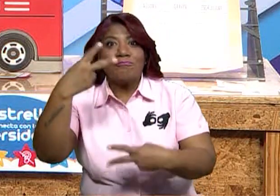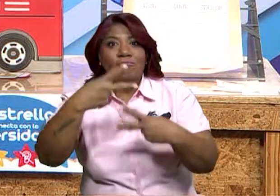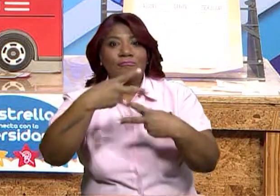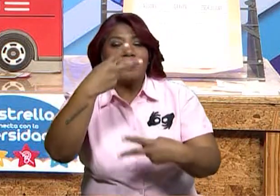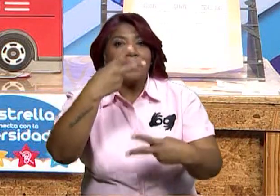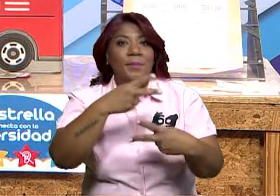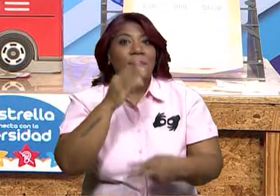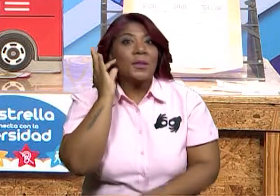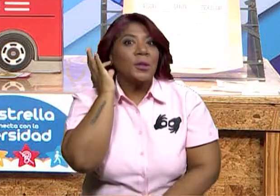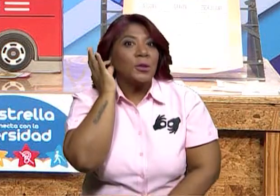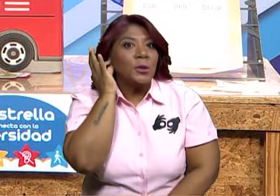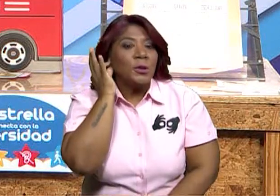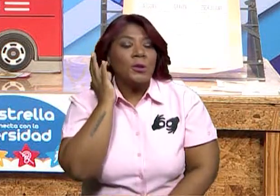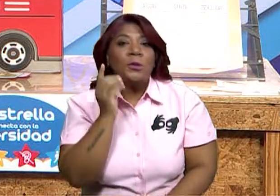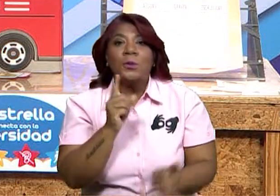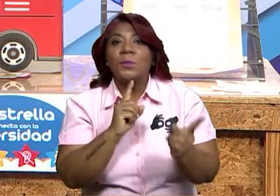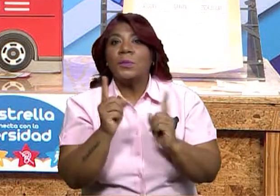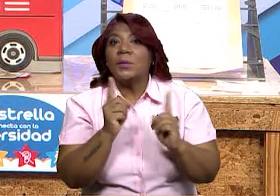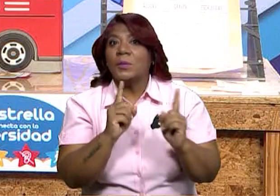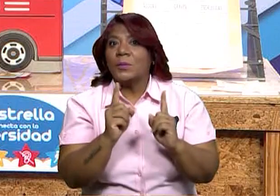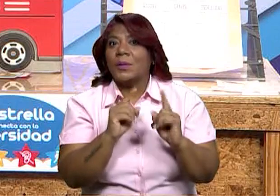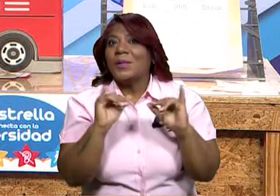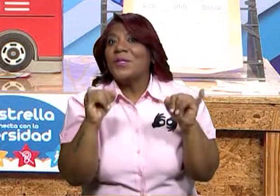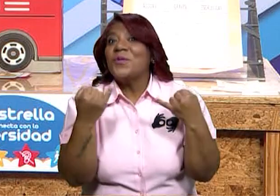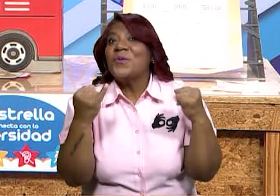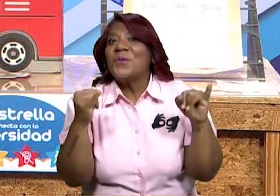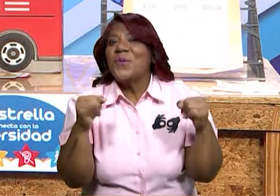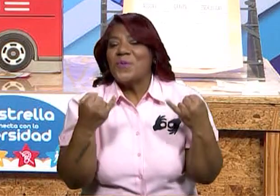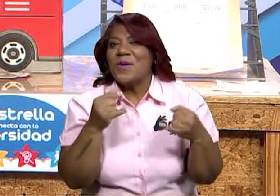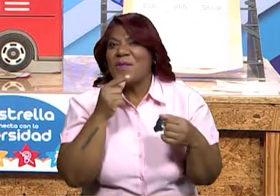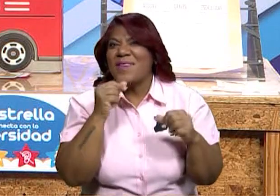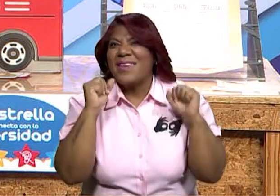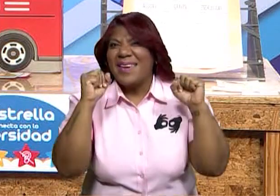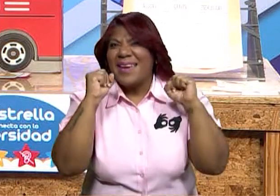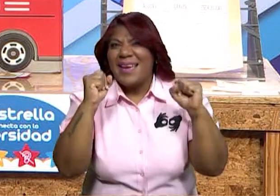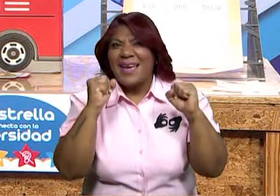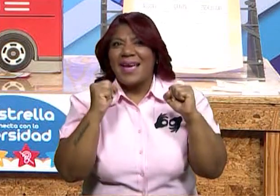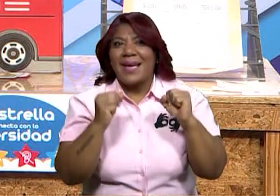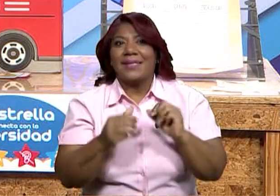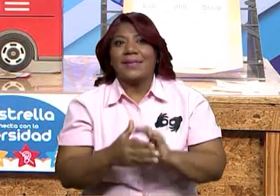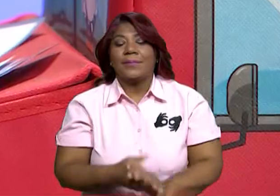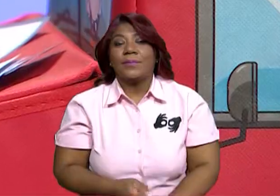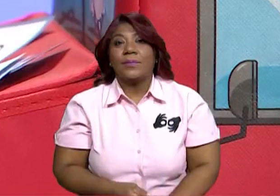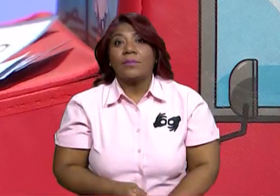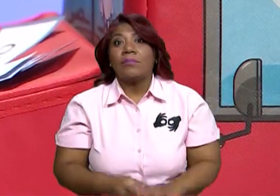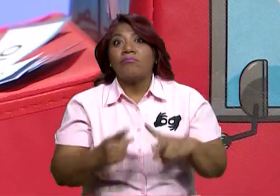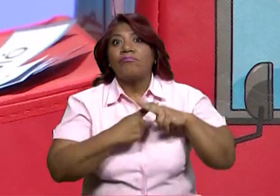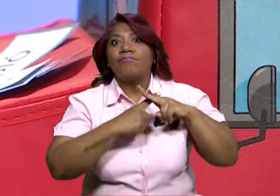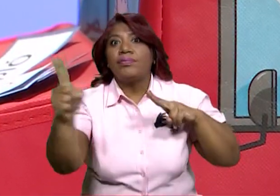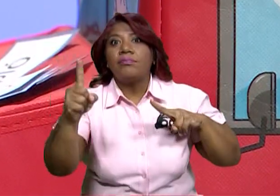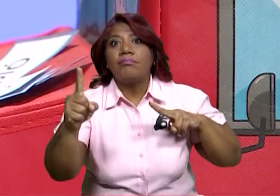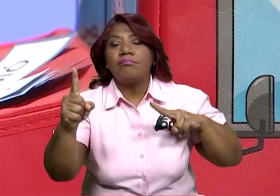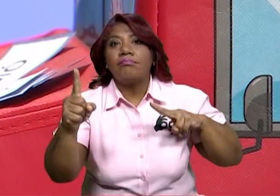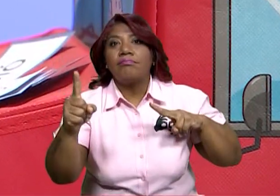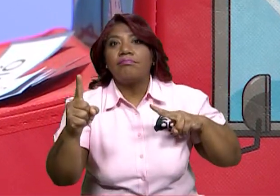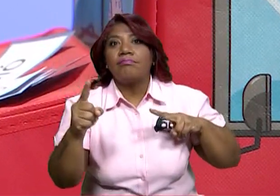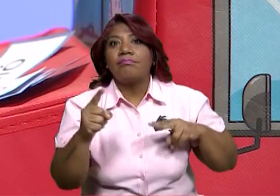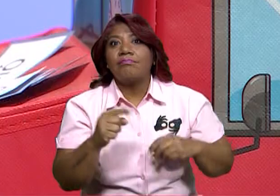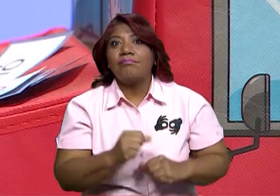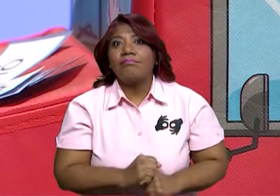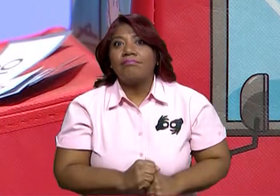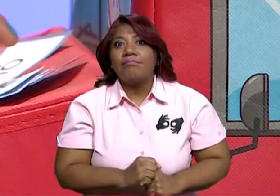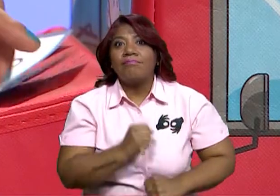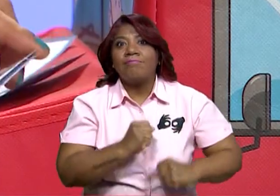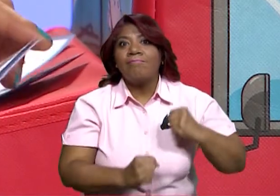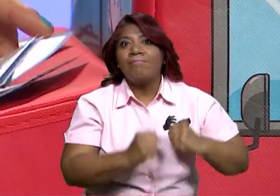pierde este juego. Vamos a ver. La siguiente palabra dice escapó. ¿Ustedes qué creen